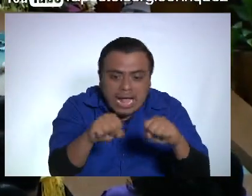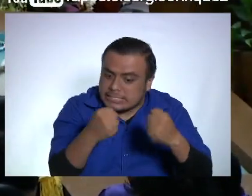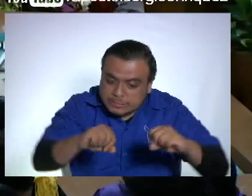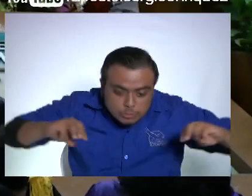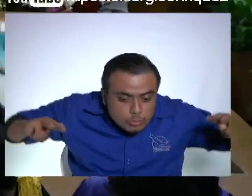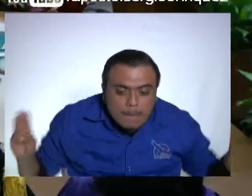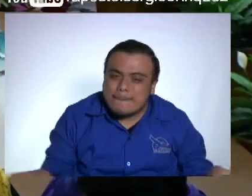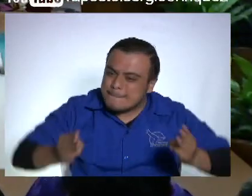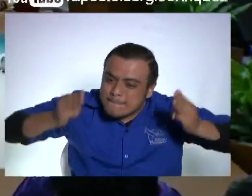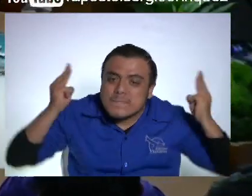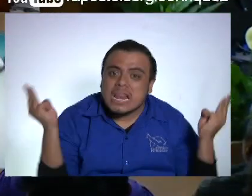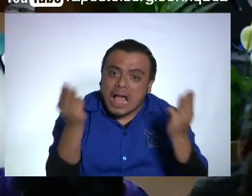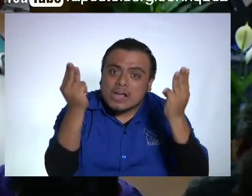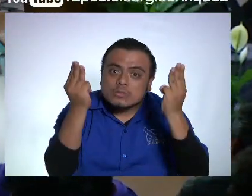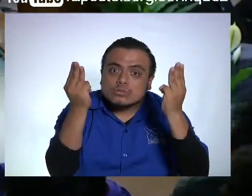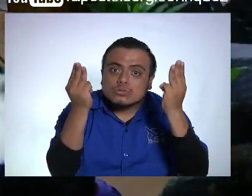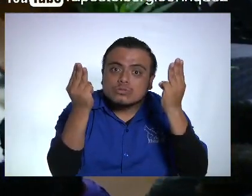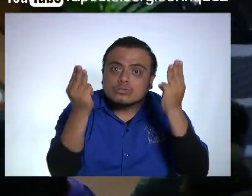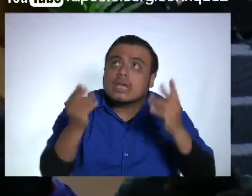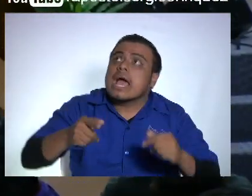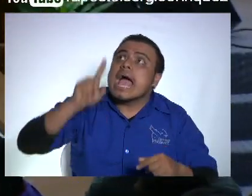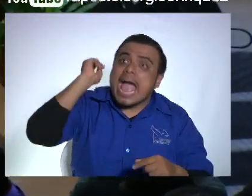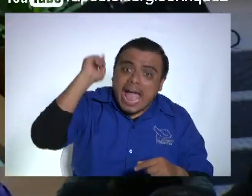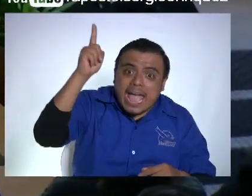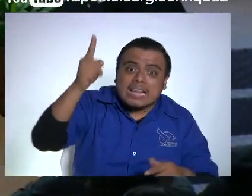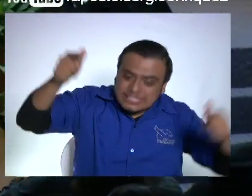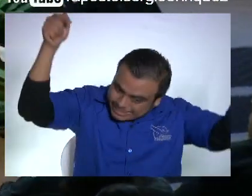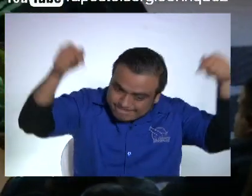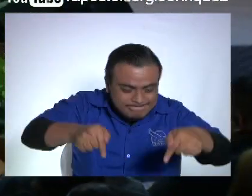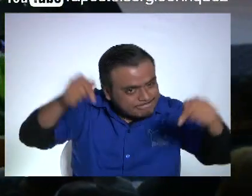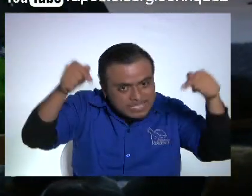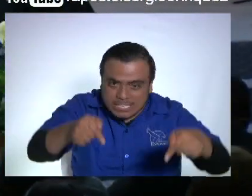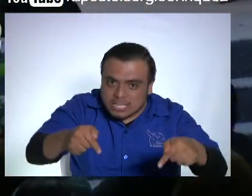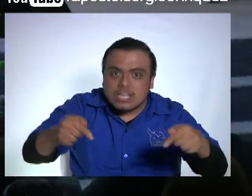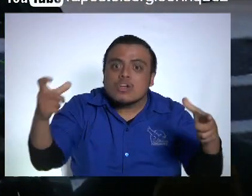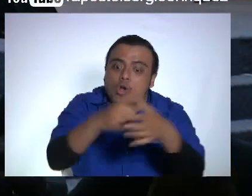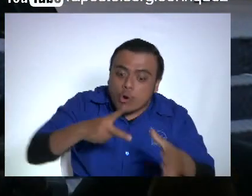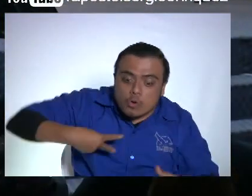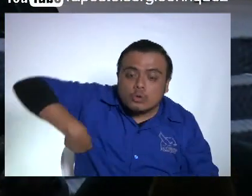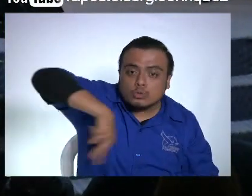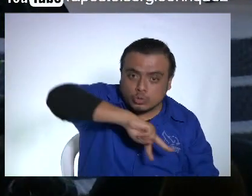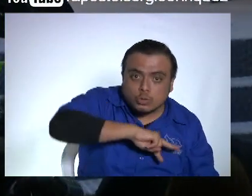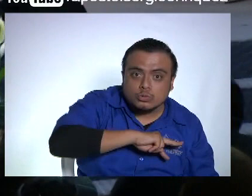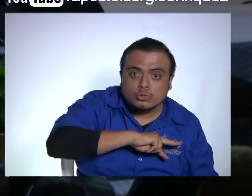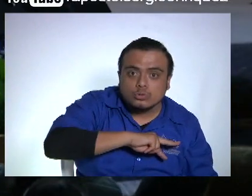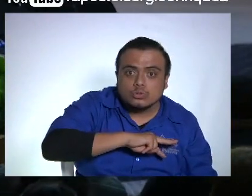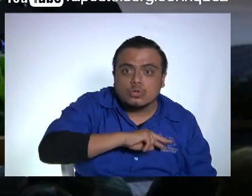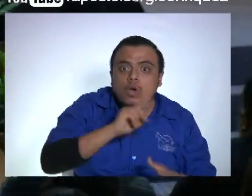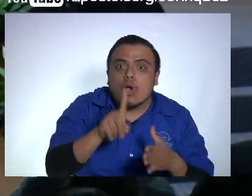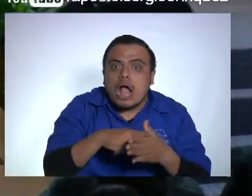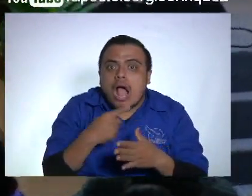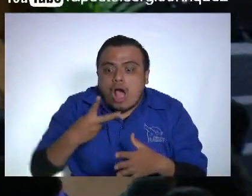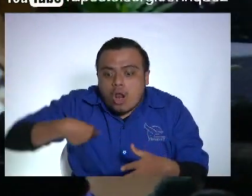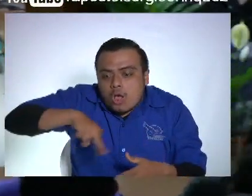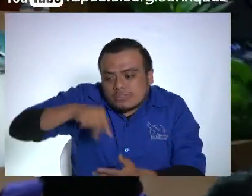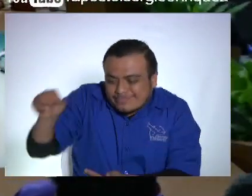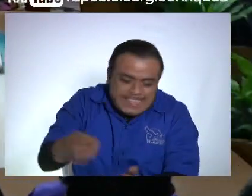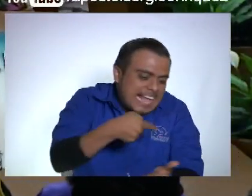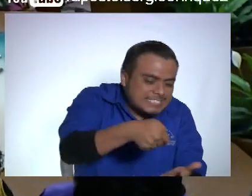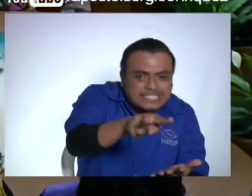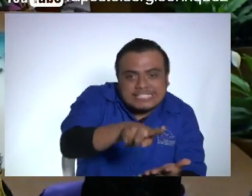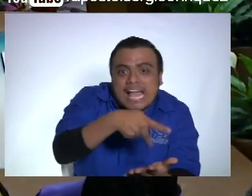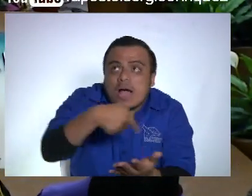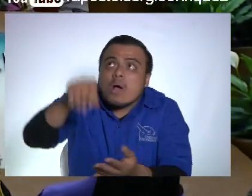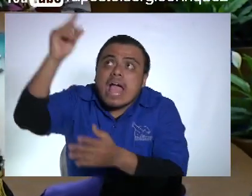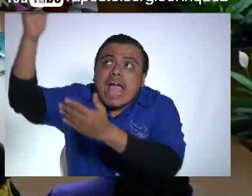que Él está aquí con nosotros, que Él está aquí con nosotros en esta noche. Cuando nosotros estábamos danzando, dice que